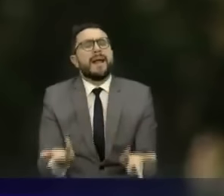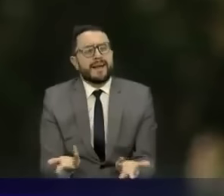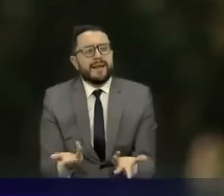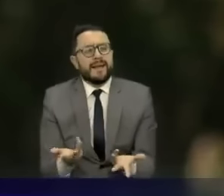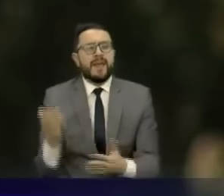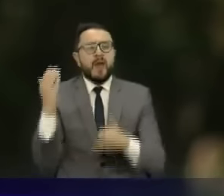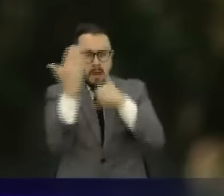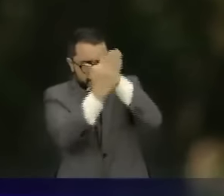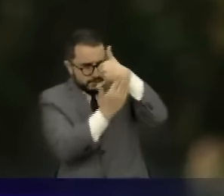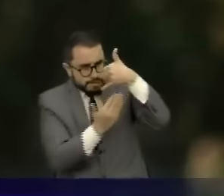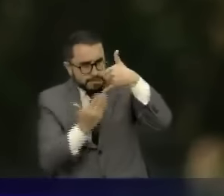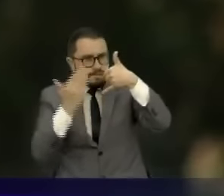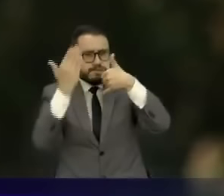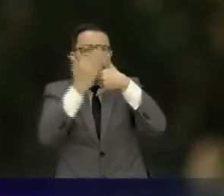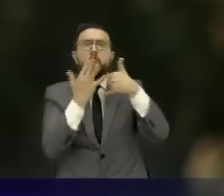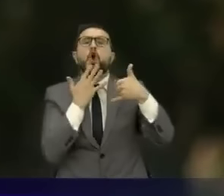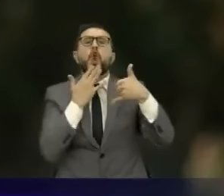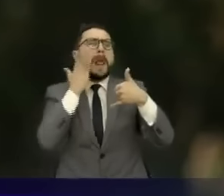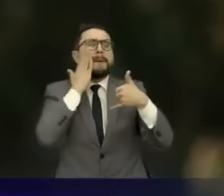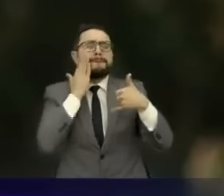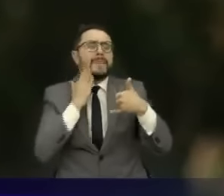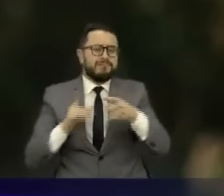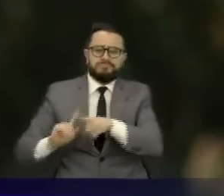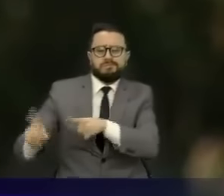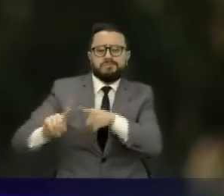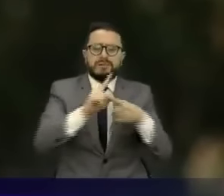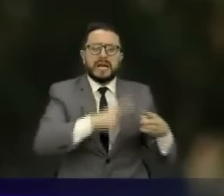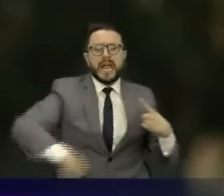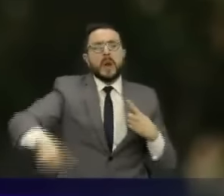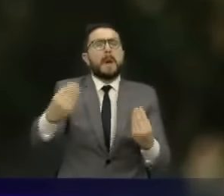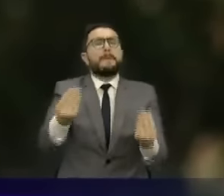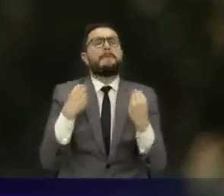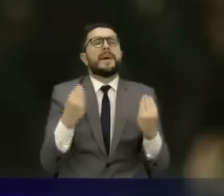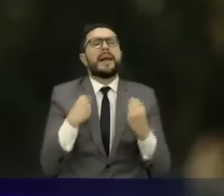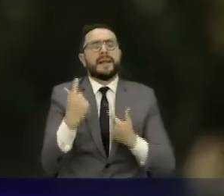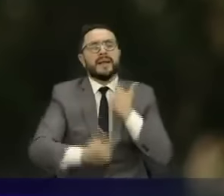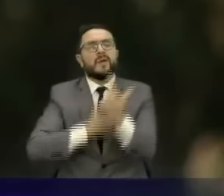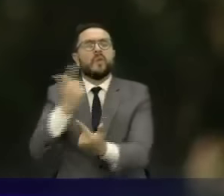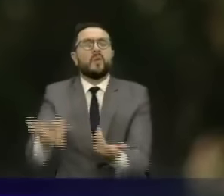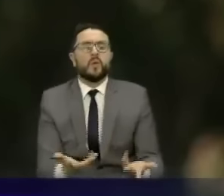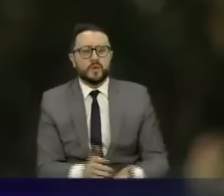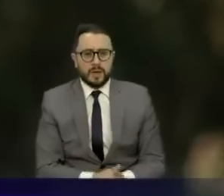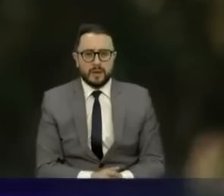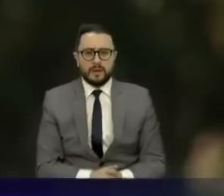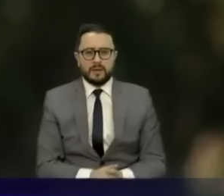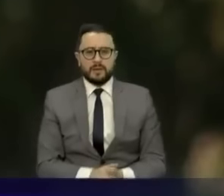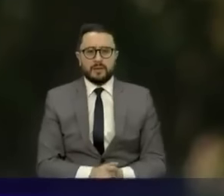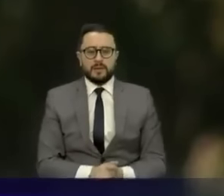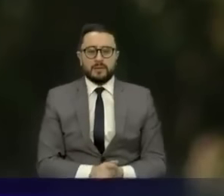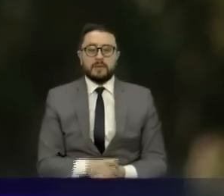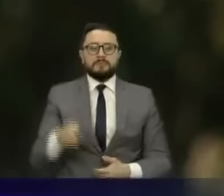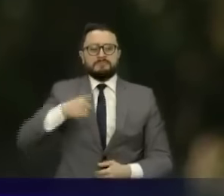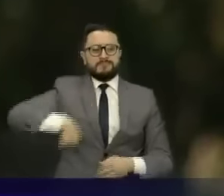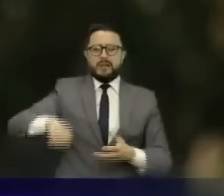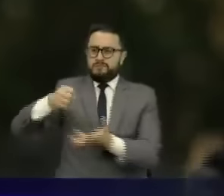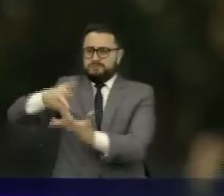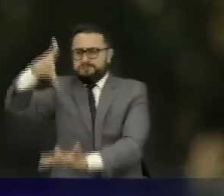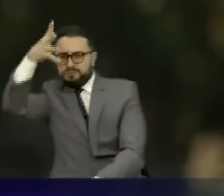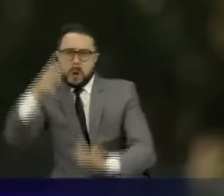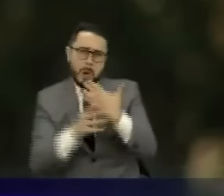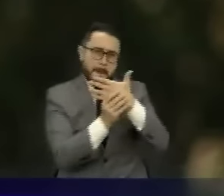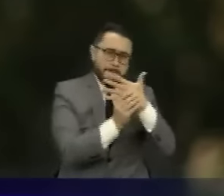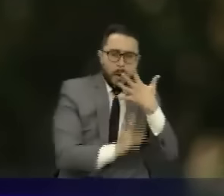de Colombia y de todos los colores de su piel, de todos los estados o estratos, como llamamos